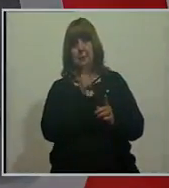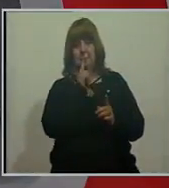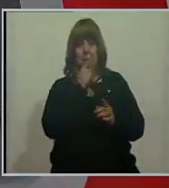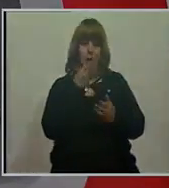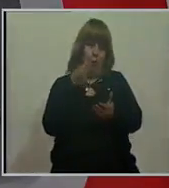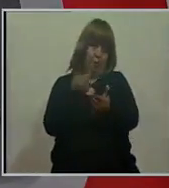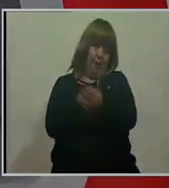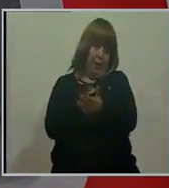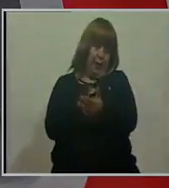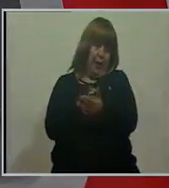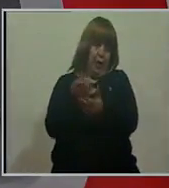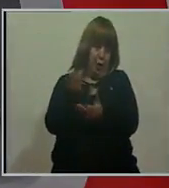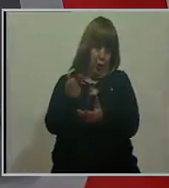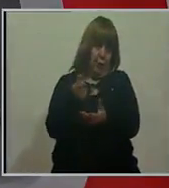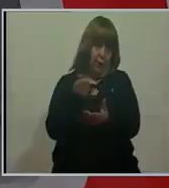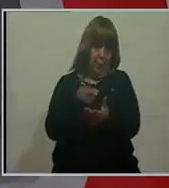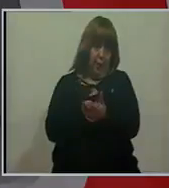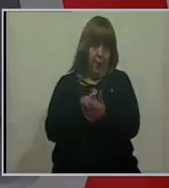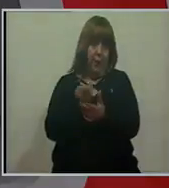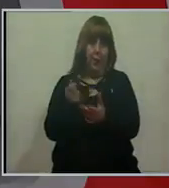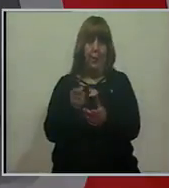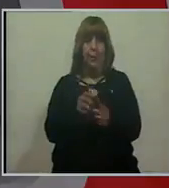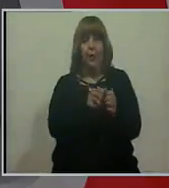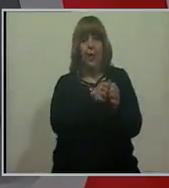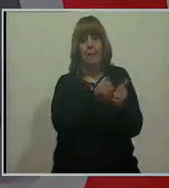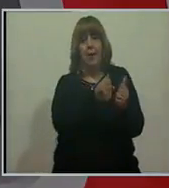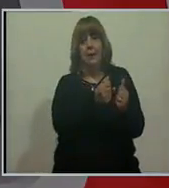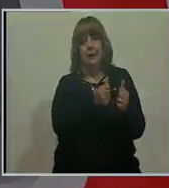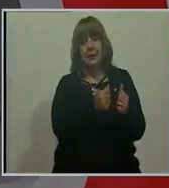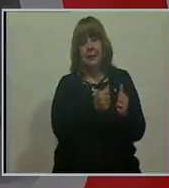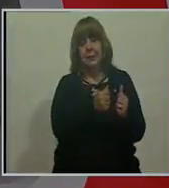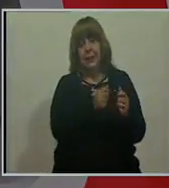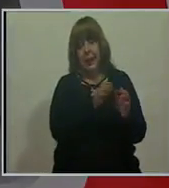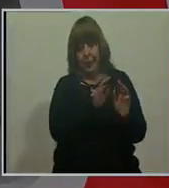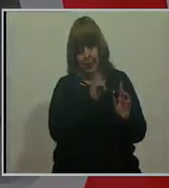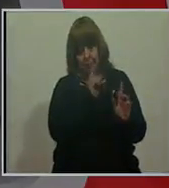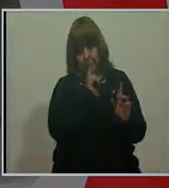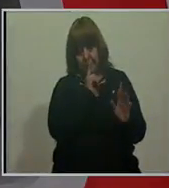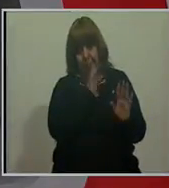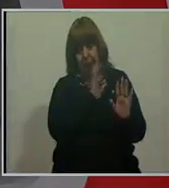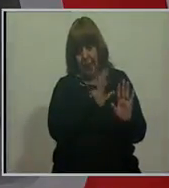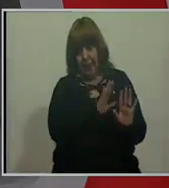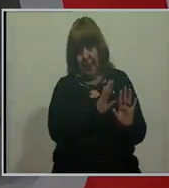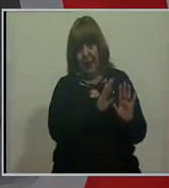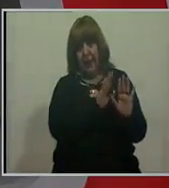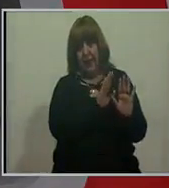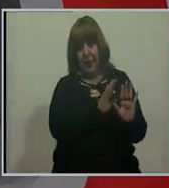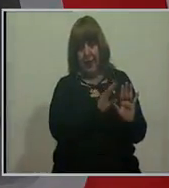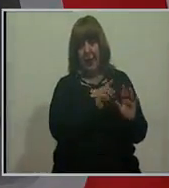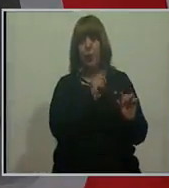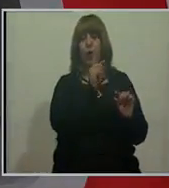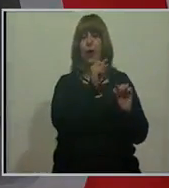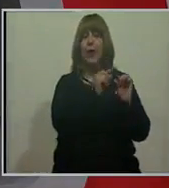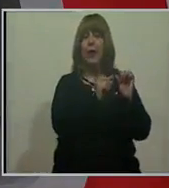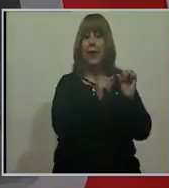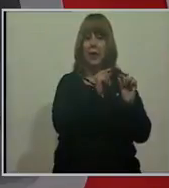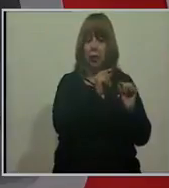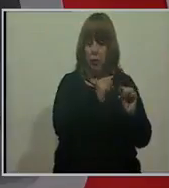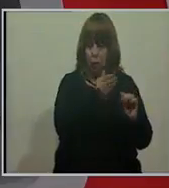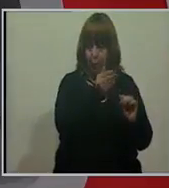que le ponen a la bolsa, tuvieran que subir el precio del pan, estaría subiendo todos los días o todas las semanas. Claro, fundamentalmente en este caso. Aquellos industriales panaderos